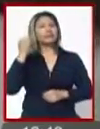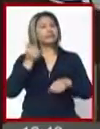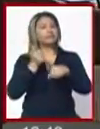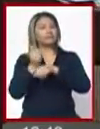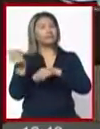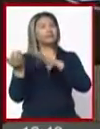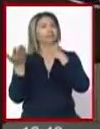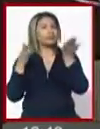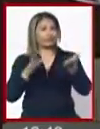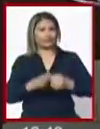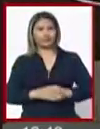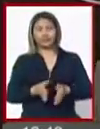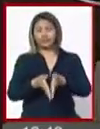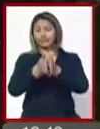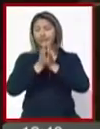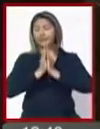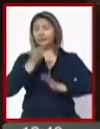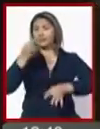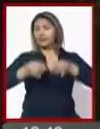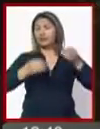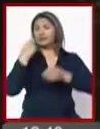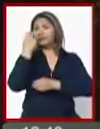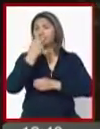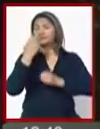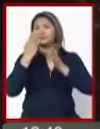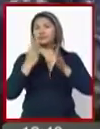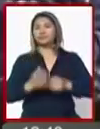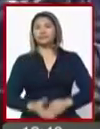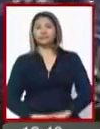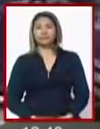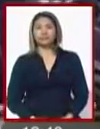Linet Salazar. Ellos piden un juicio oral.